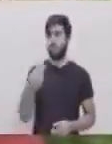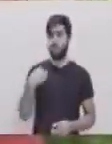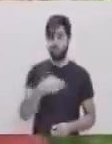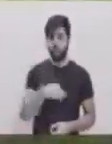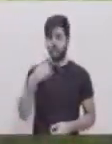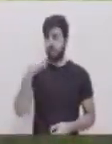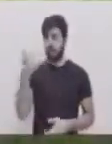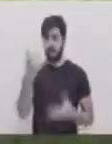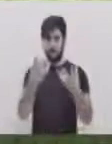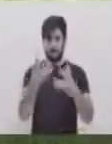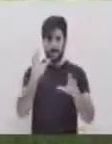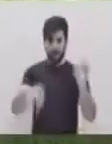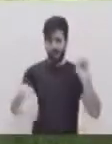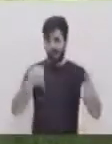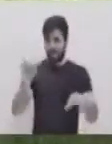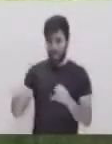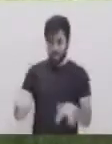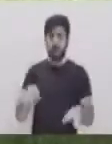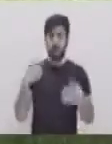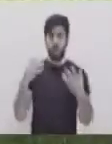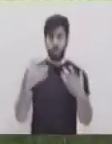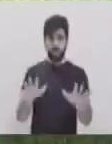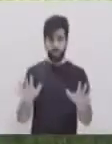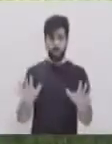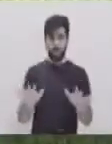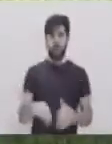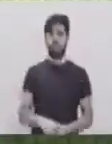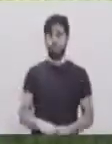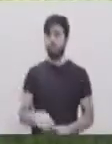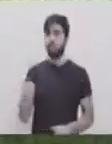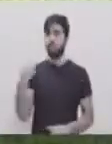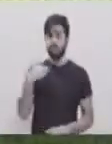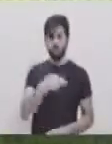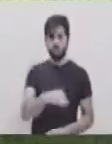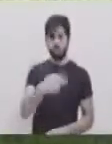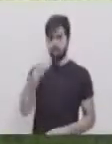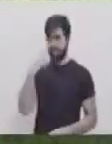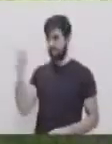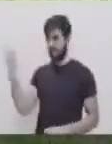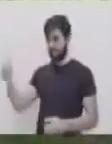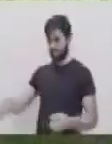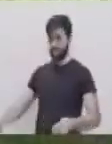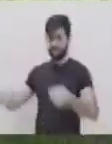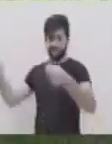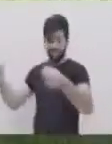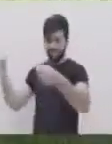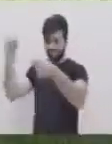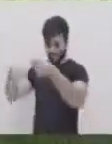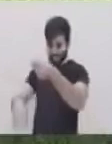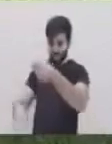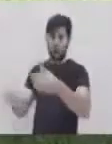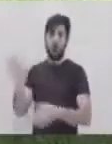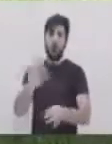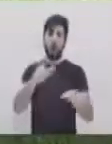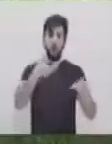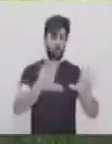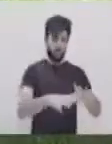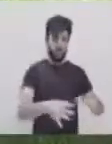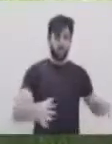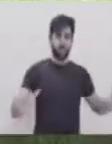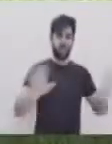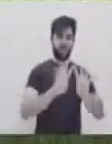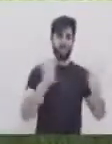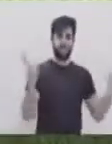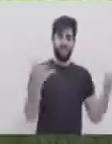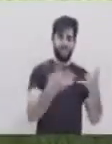nuestras pelotas y vamos a ubicarnos con nuestro costal. Si no tienes un costal, una canasta o una caja estará